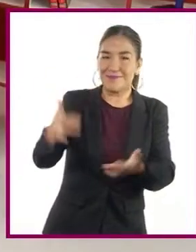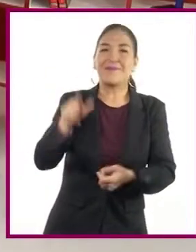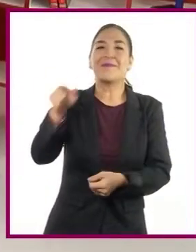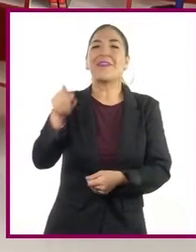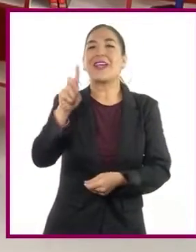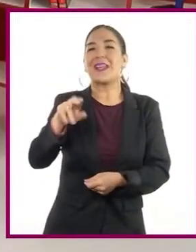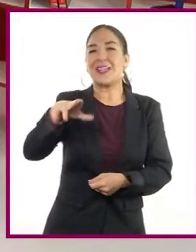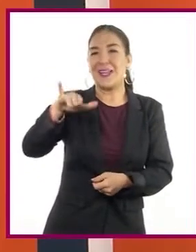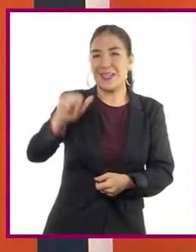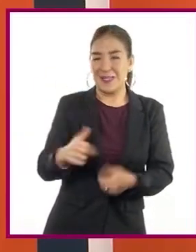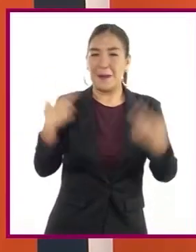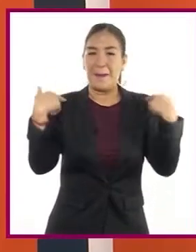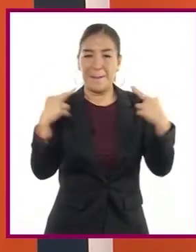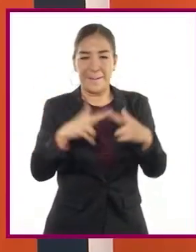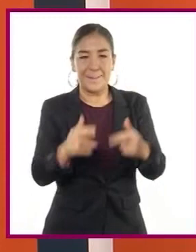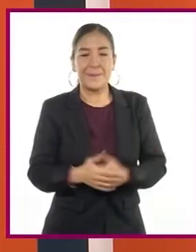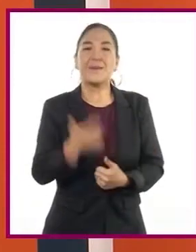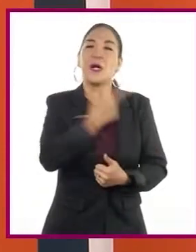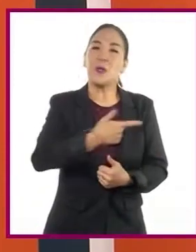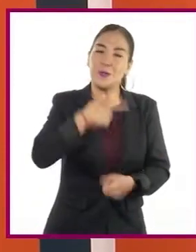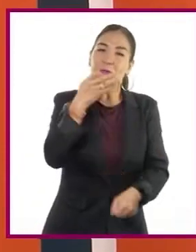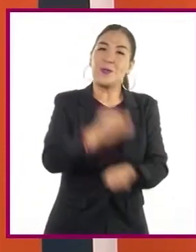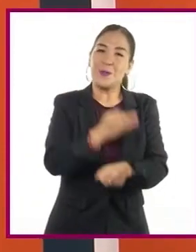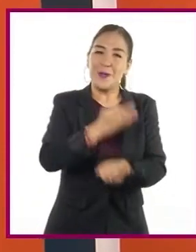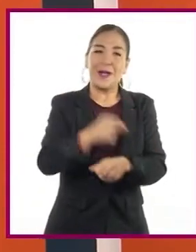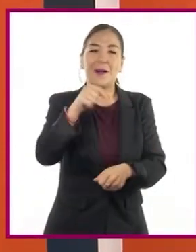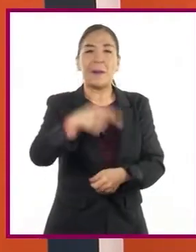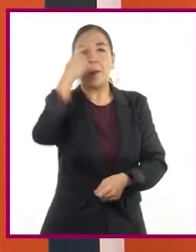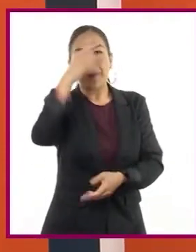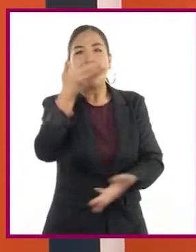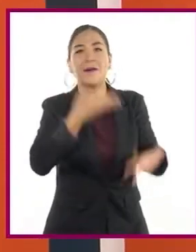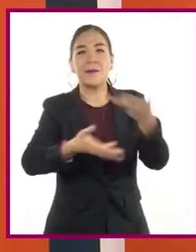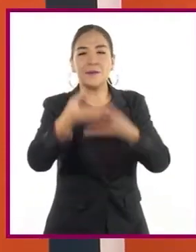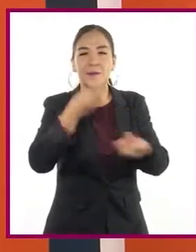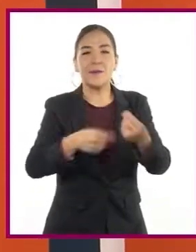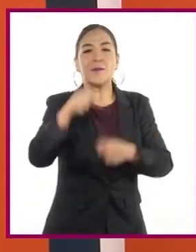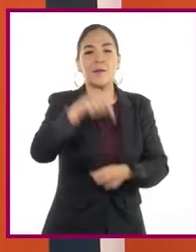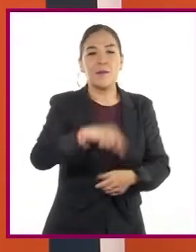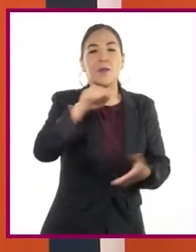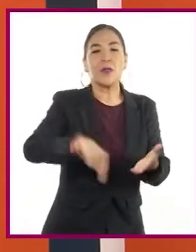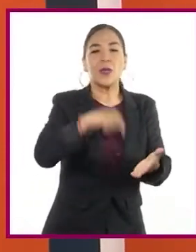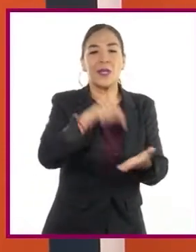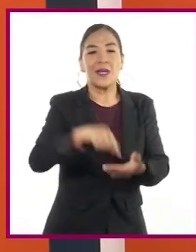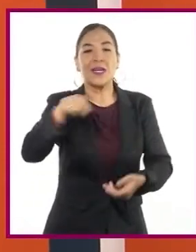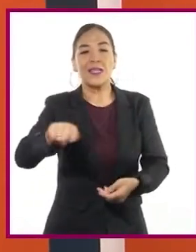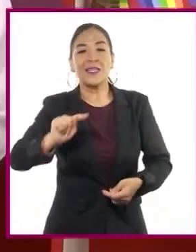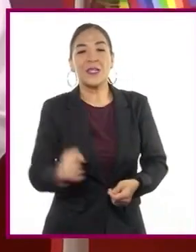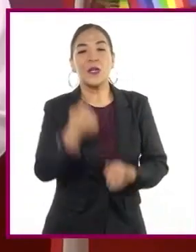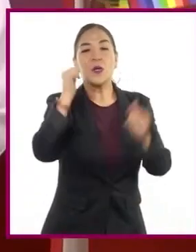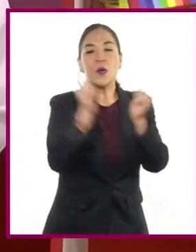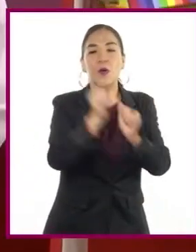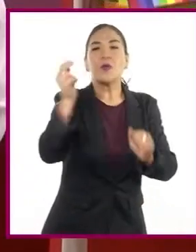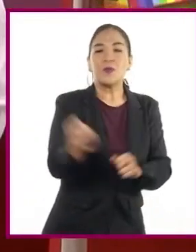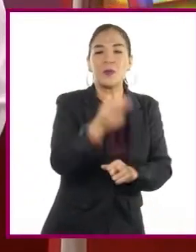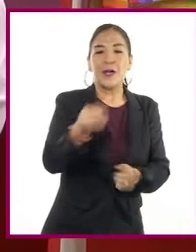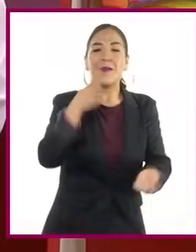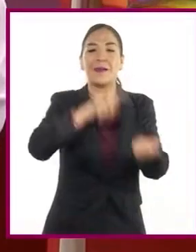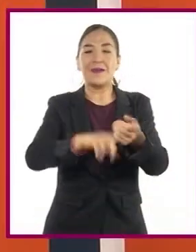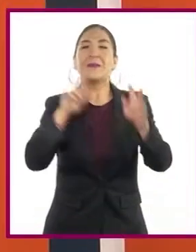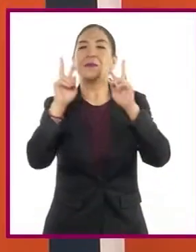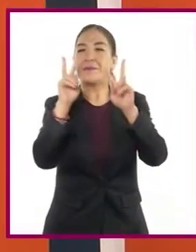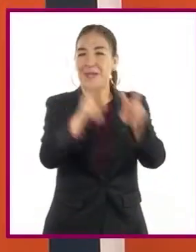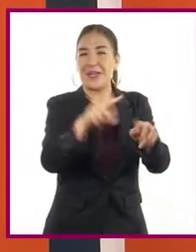Diana. Es un placer estar aquí para compartir este espacio de tecnología con ustedes que nos ven desde